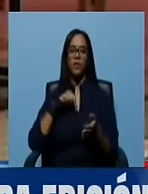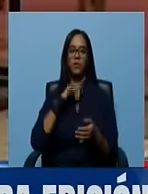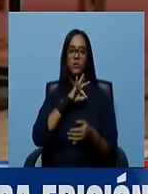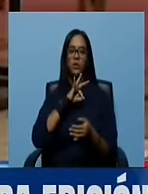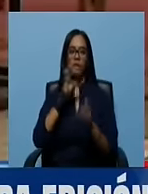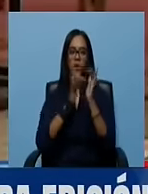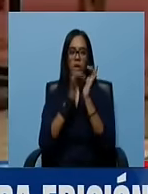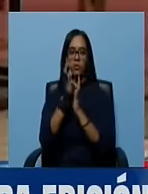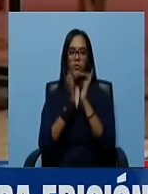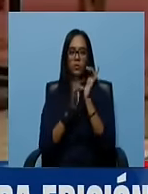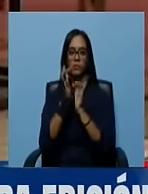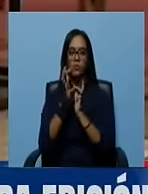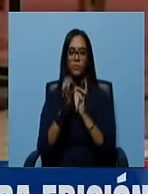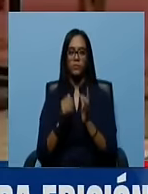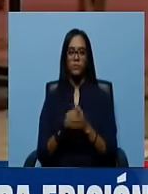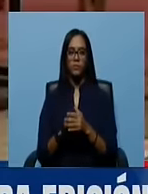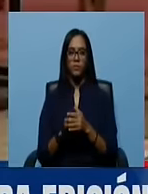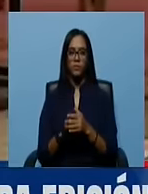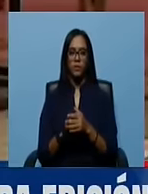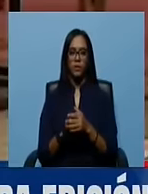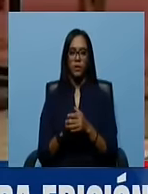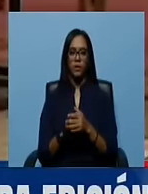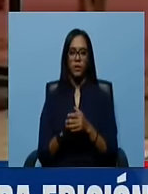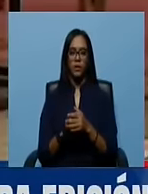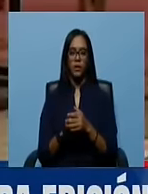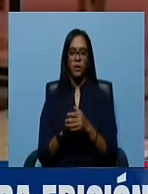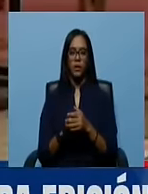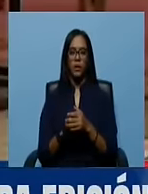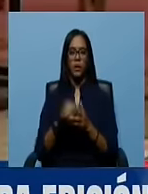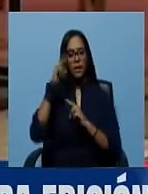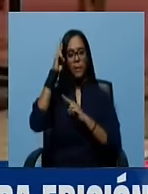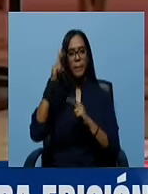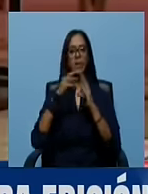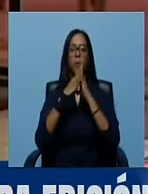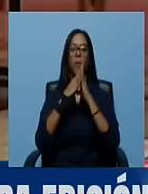Jesucristo, venerado por todas las religiones,